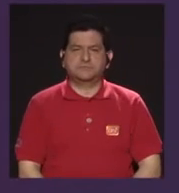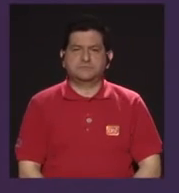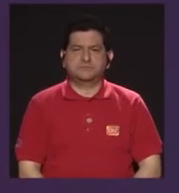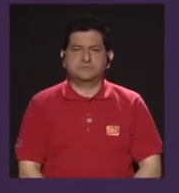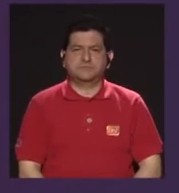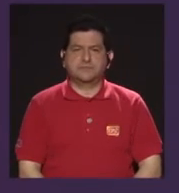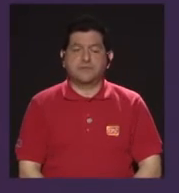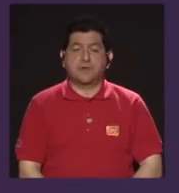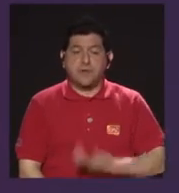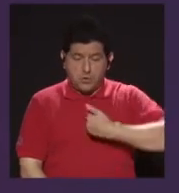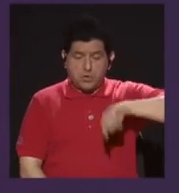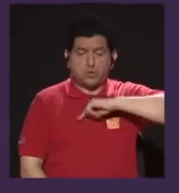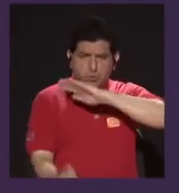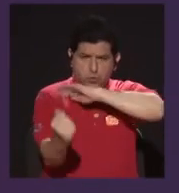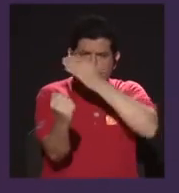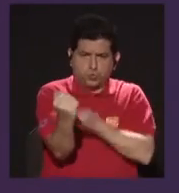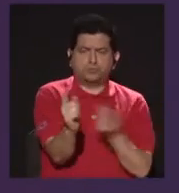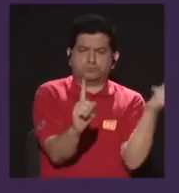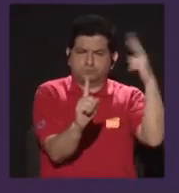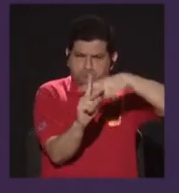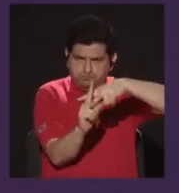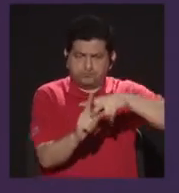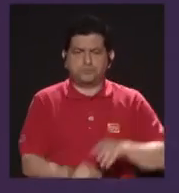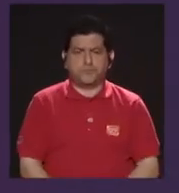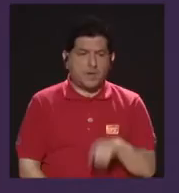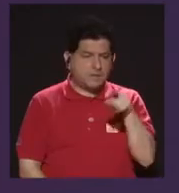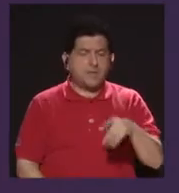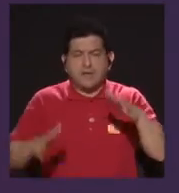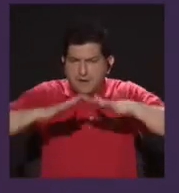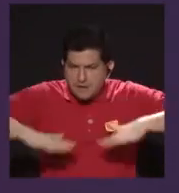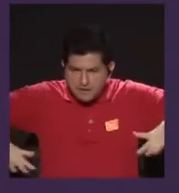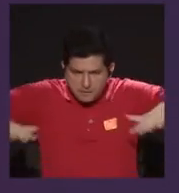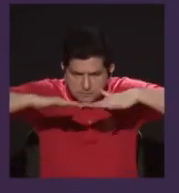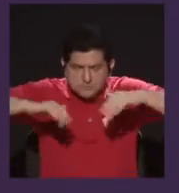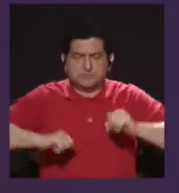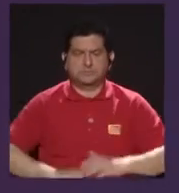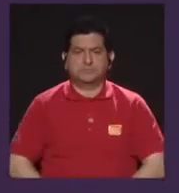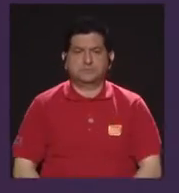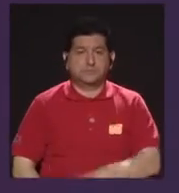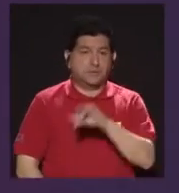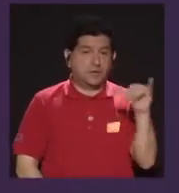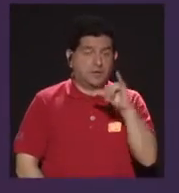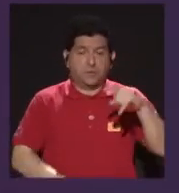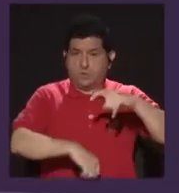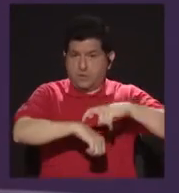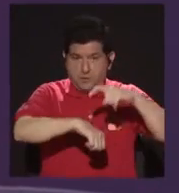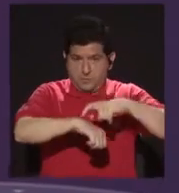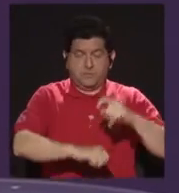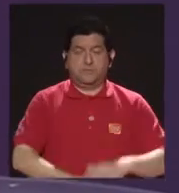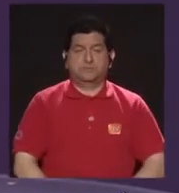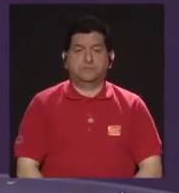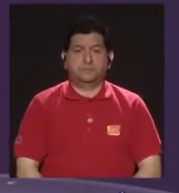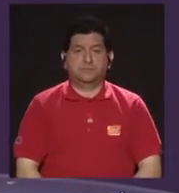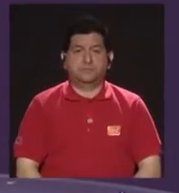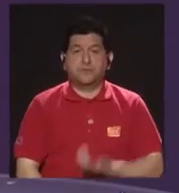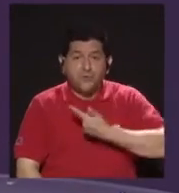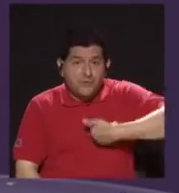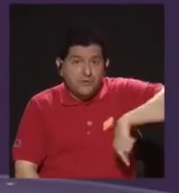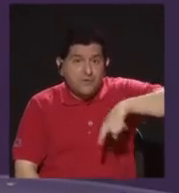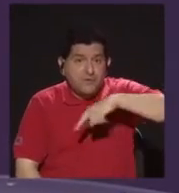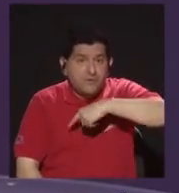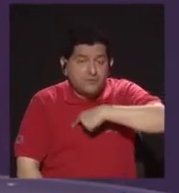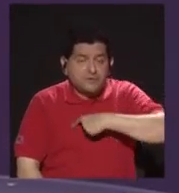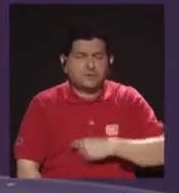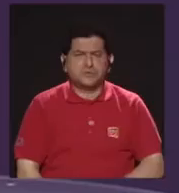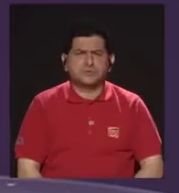éste podemos empoderarnos de estos espacios y a la vez también este este qué